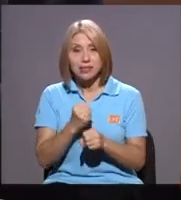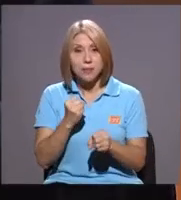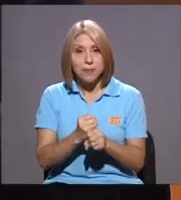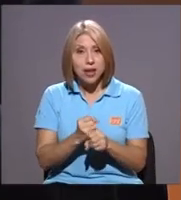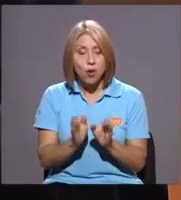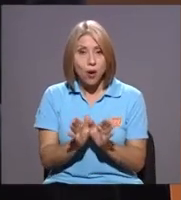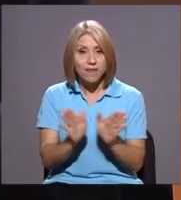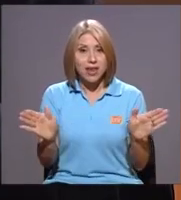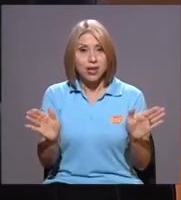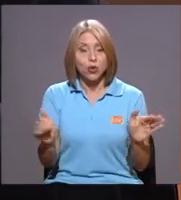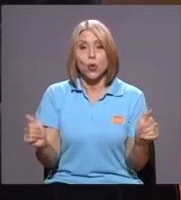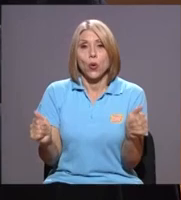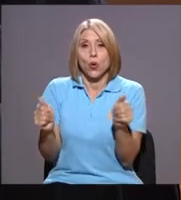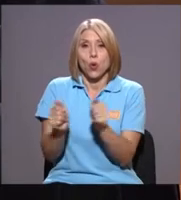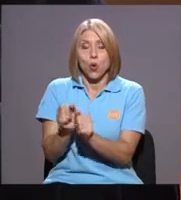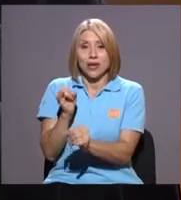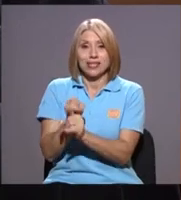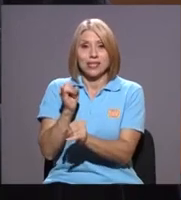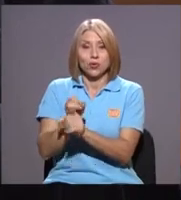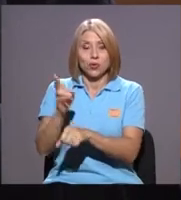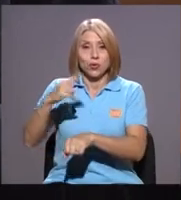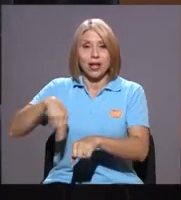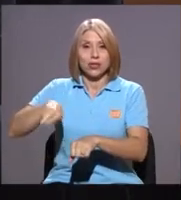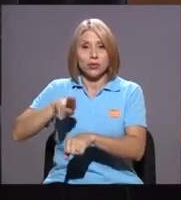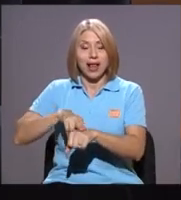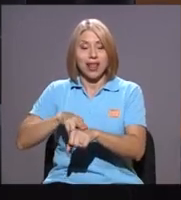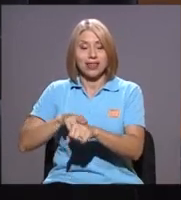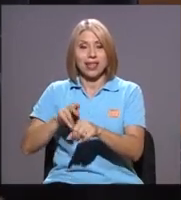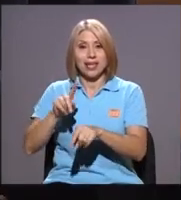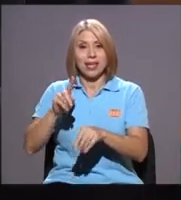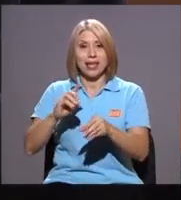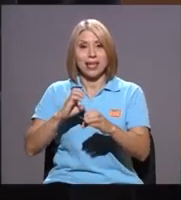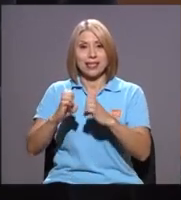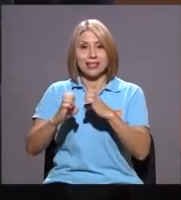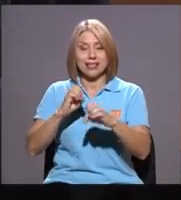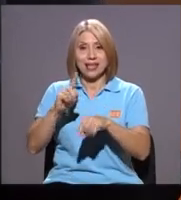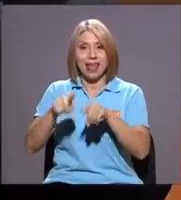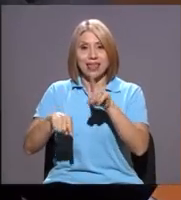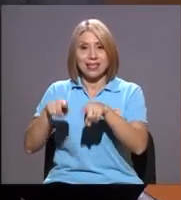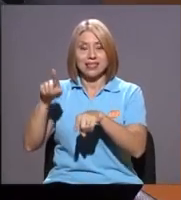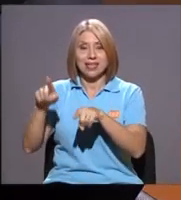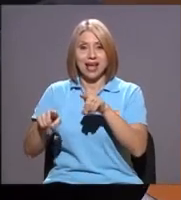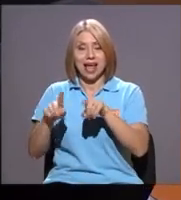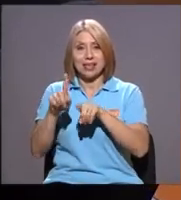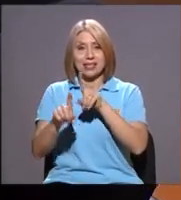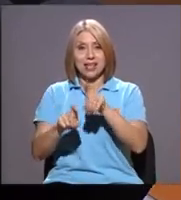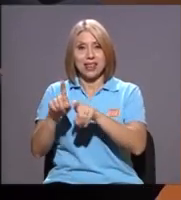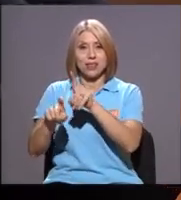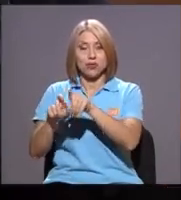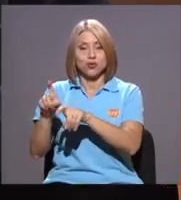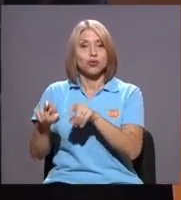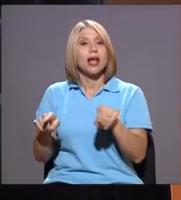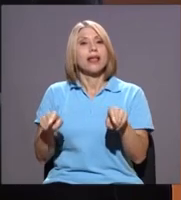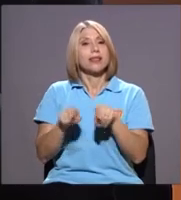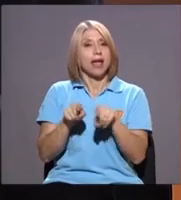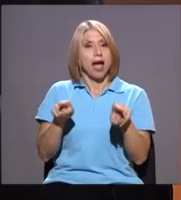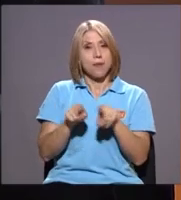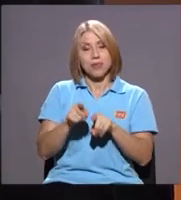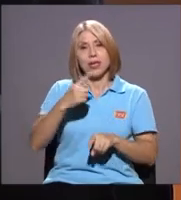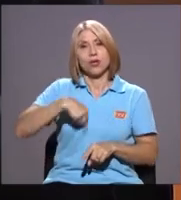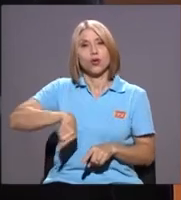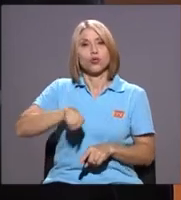manera conjunta con el Instituto Nacional de Estadística y Censos, también introdujimos una serie